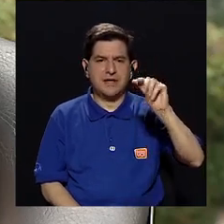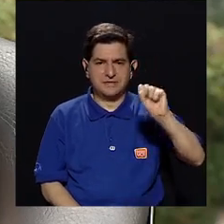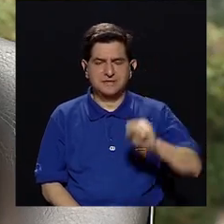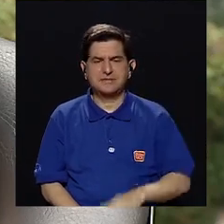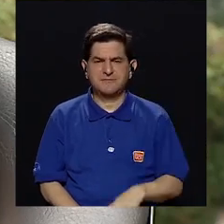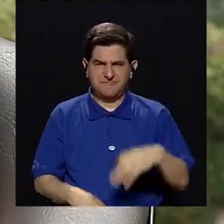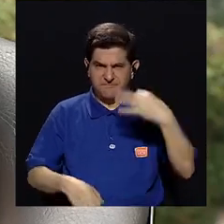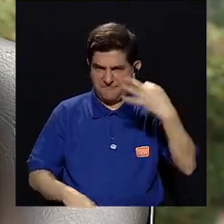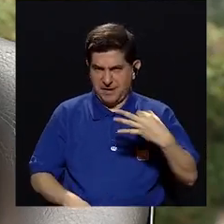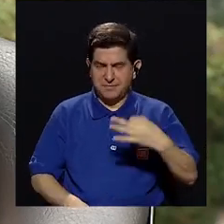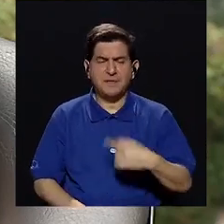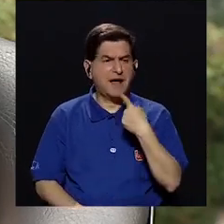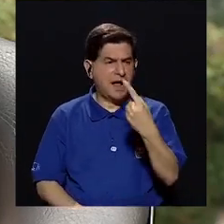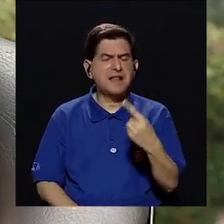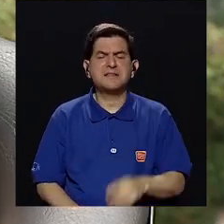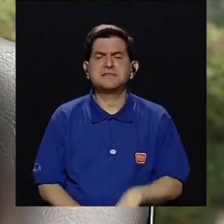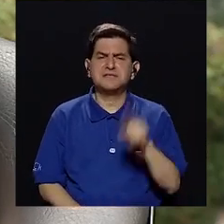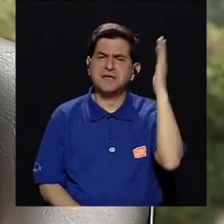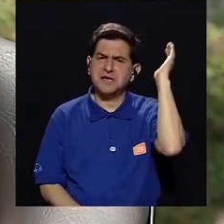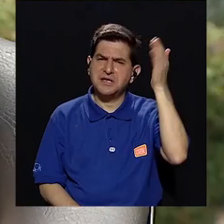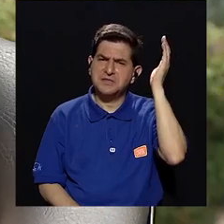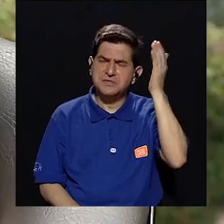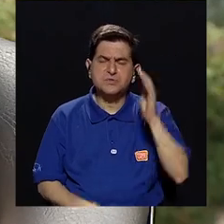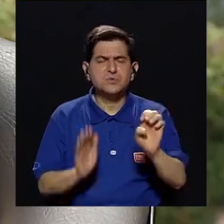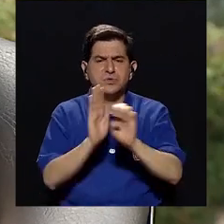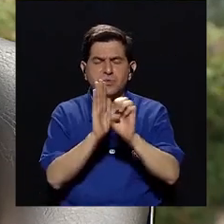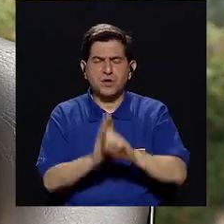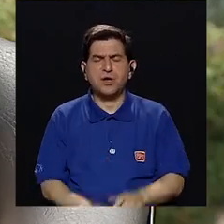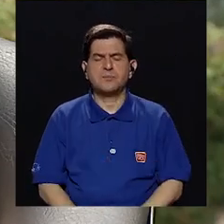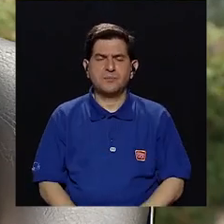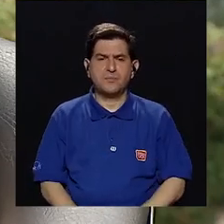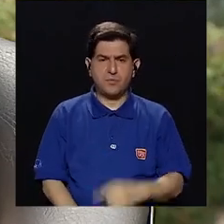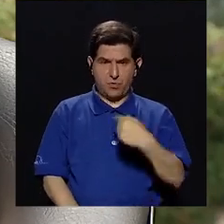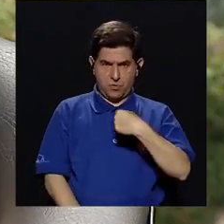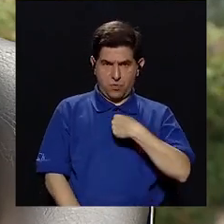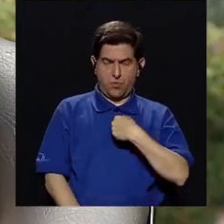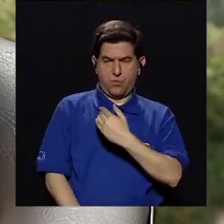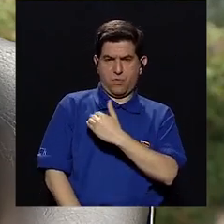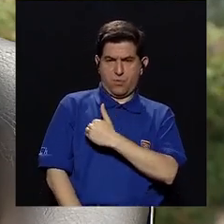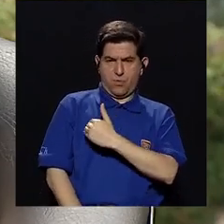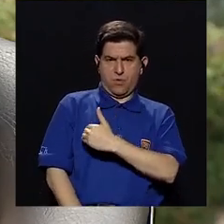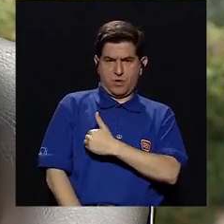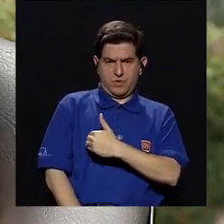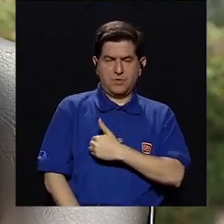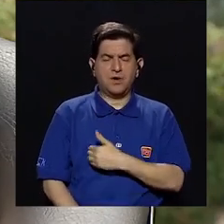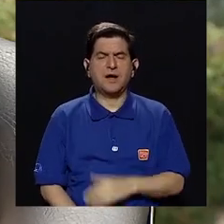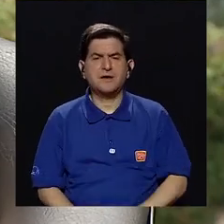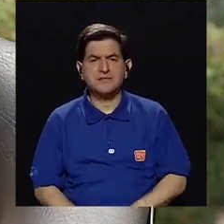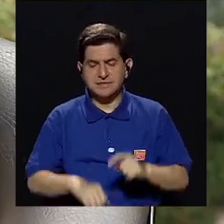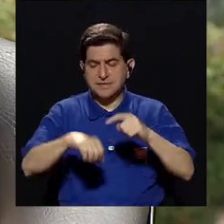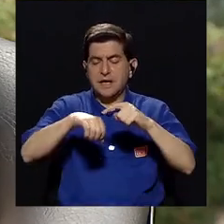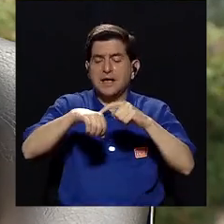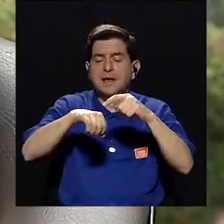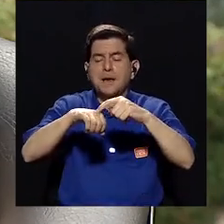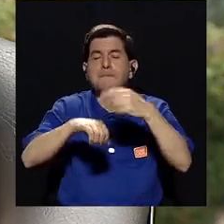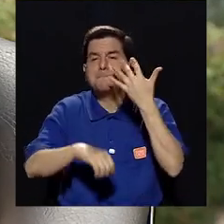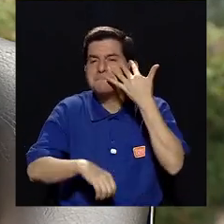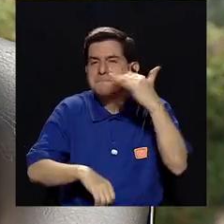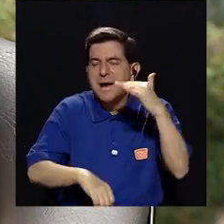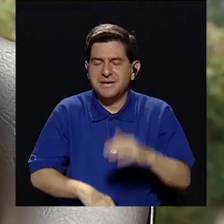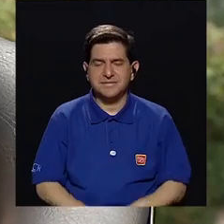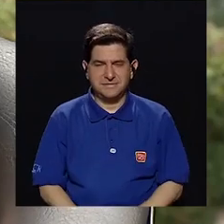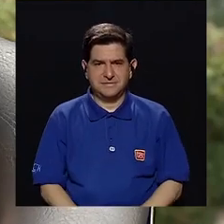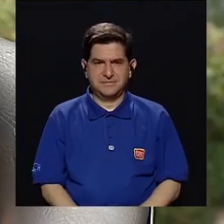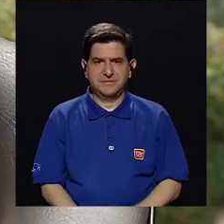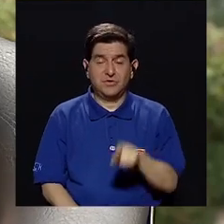nosotros cuando damos charlas decimos que por ejemplo tocarse está para niños los nuditos de los dedos y